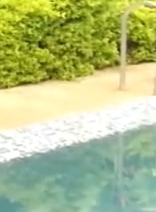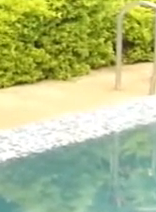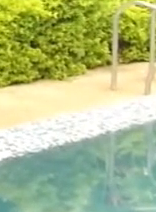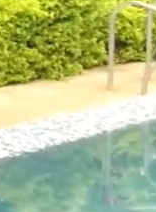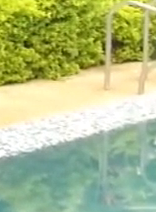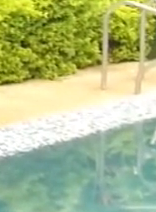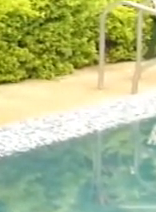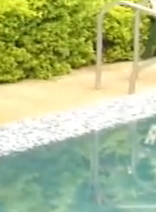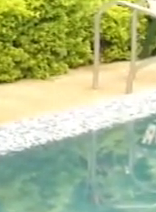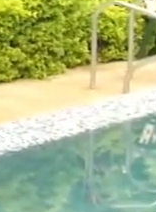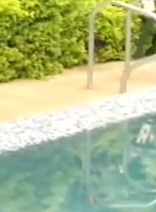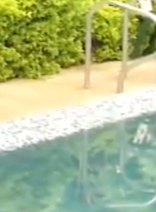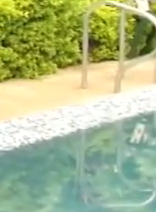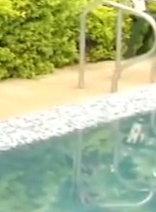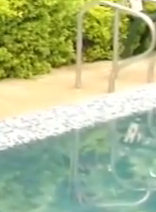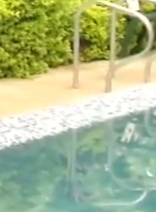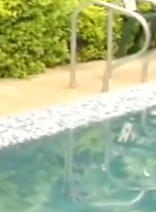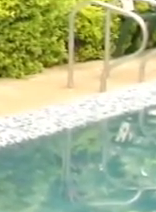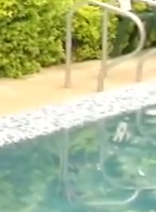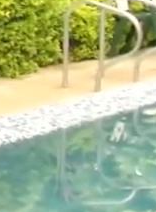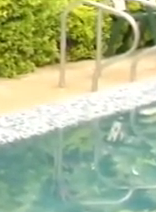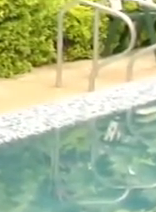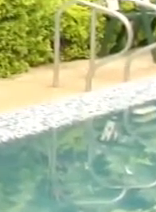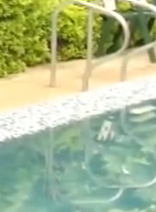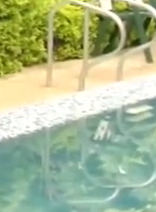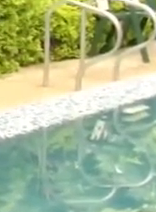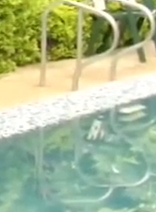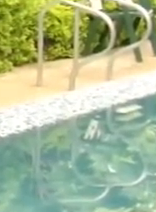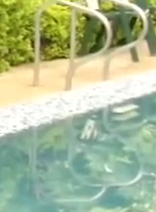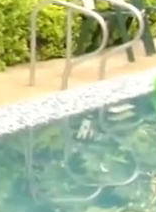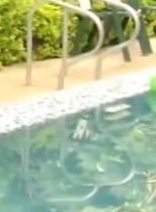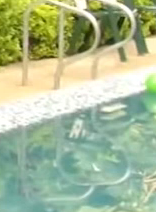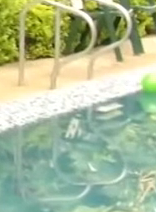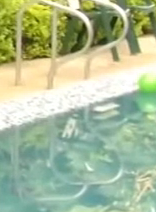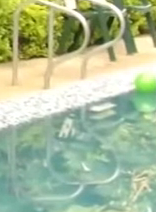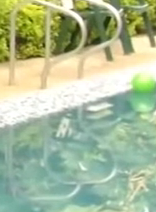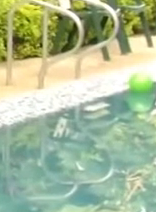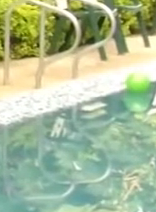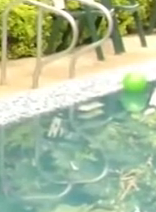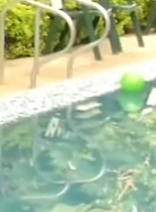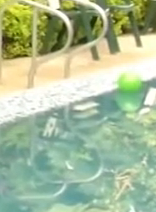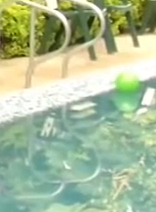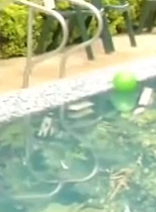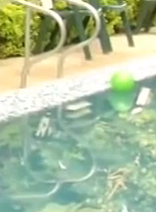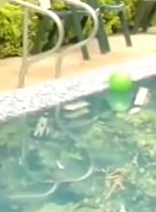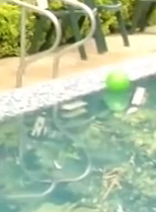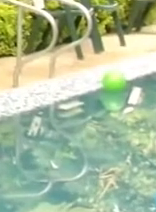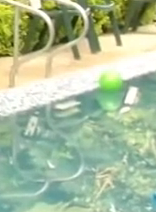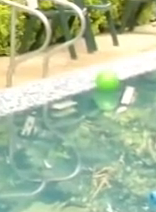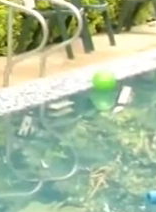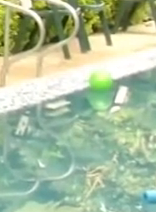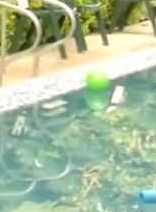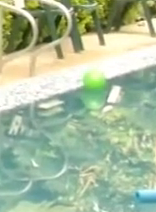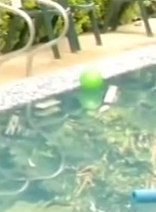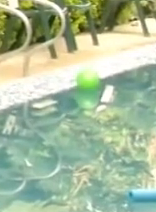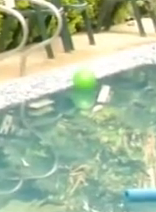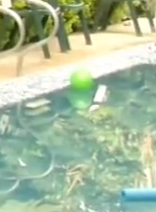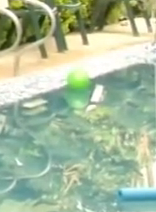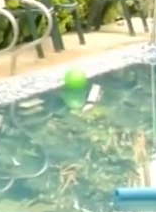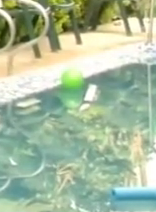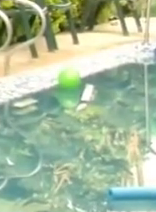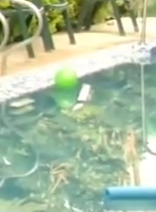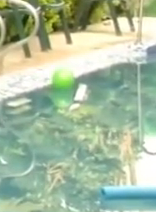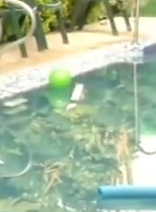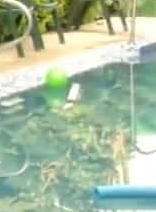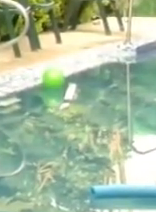experiencias que vivimos con los pacientes y ese aprendizaje que todos ustedes nos dejan a nosotros en nuestra práctica médica y